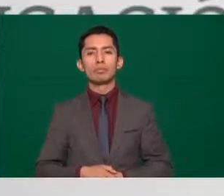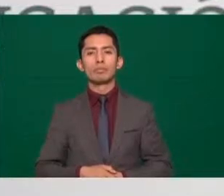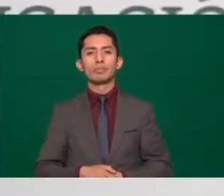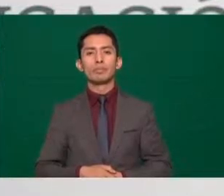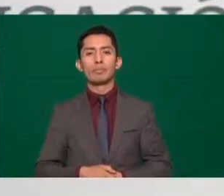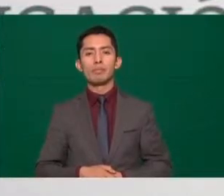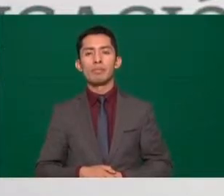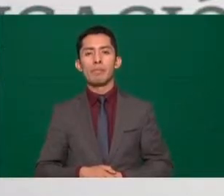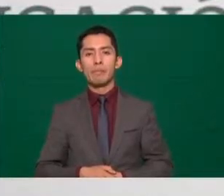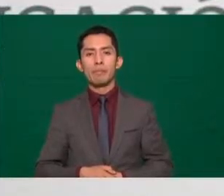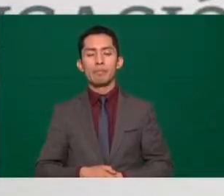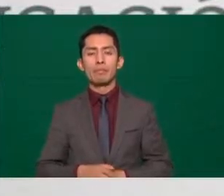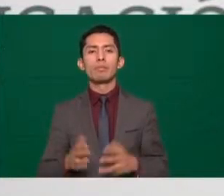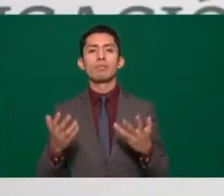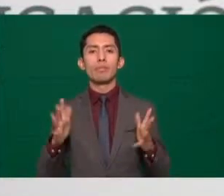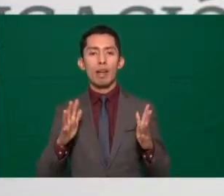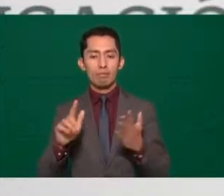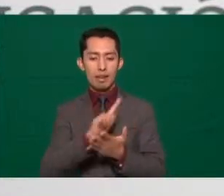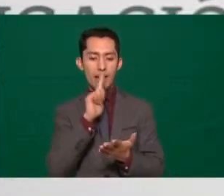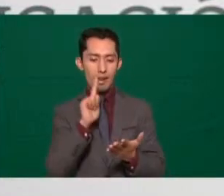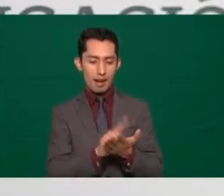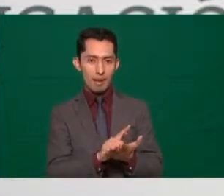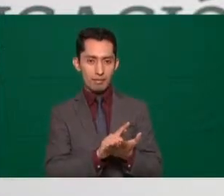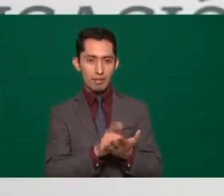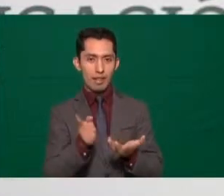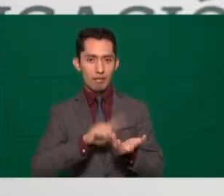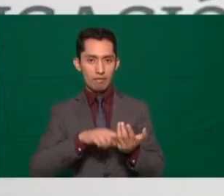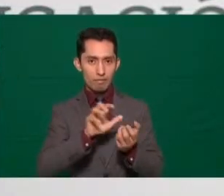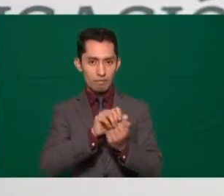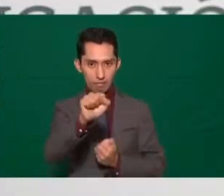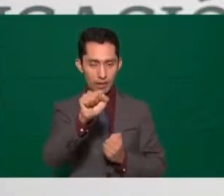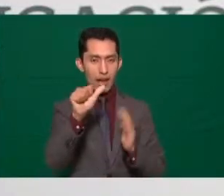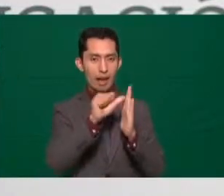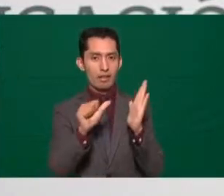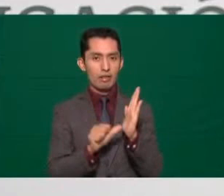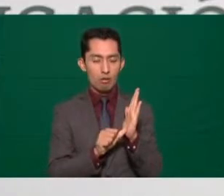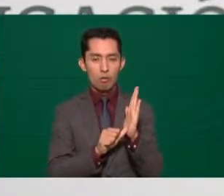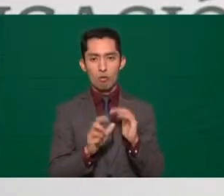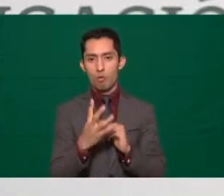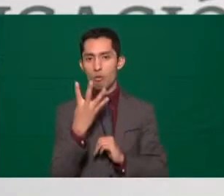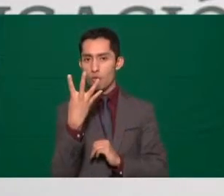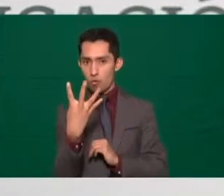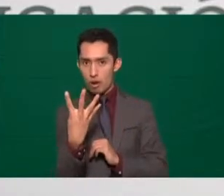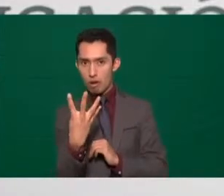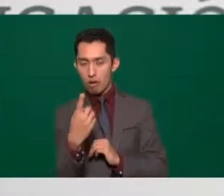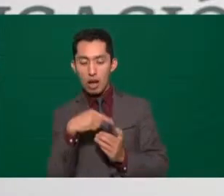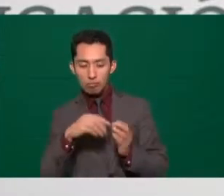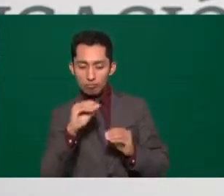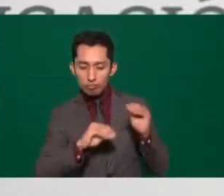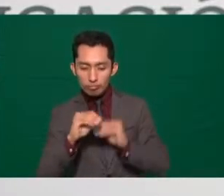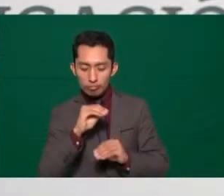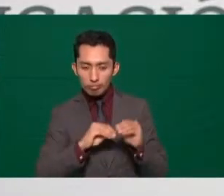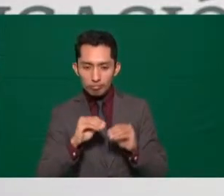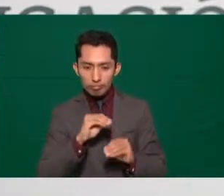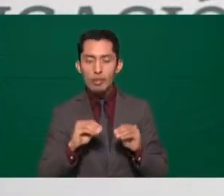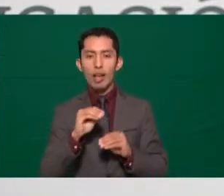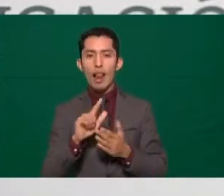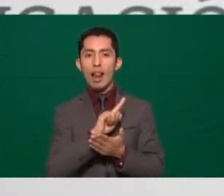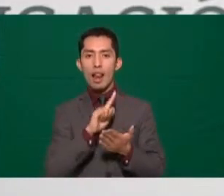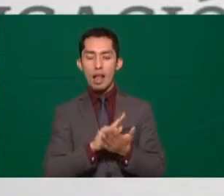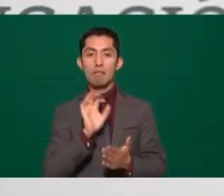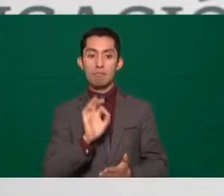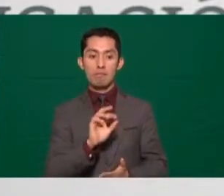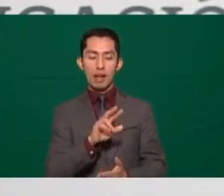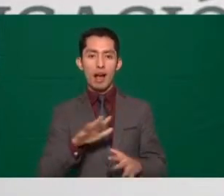se reformó la Constitución, el artículo 4. Me siento muy contento por